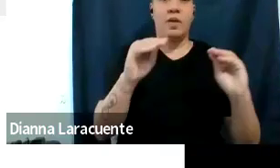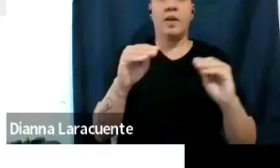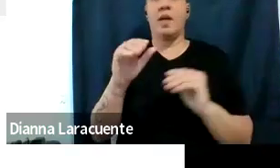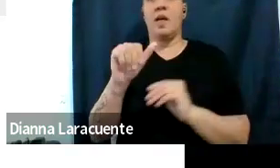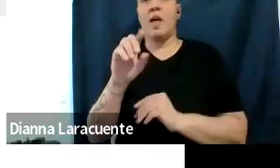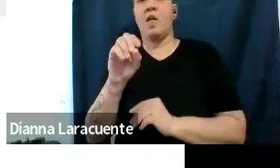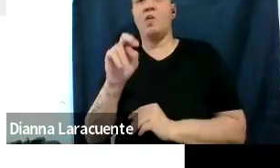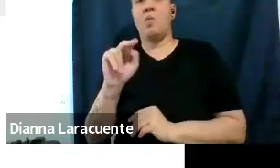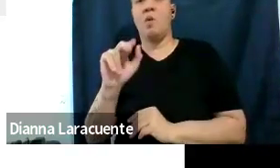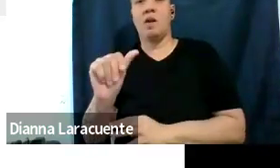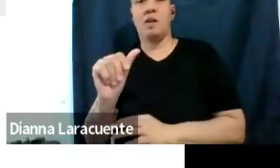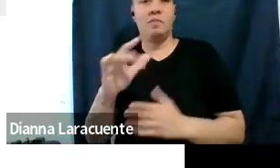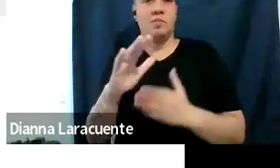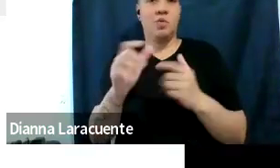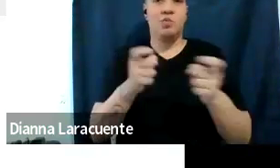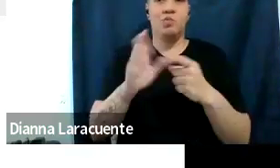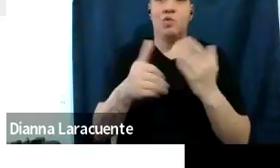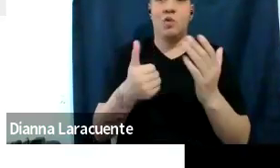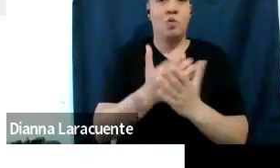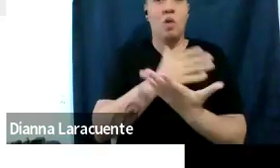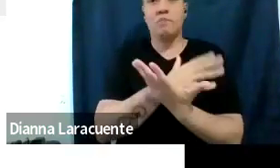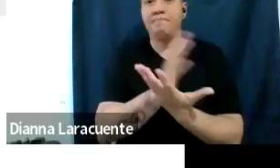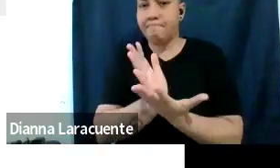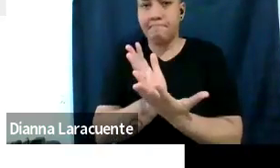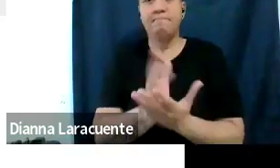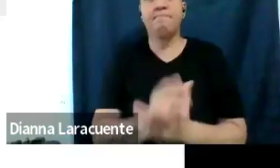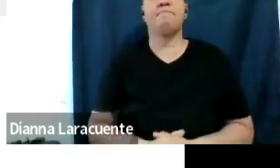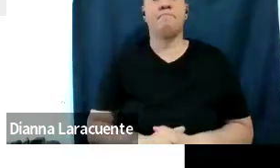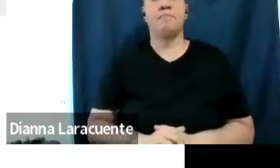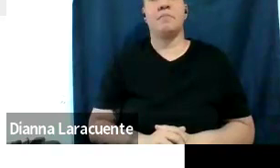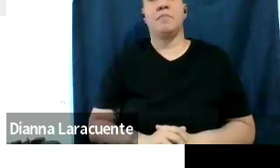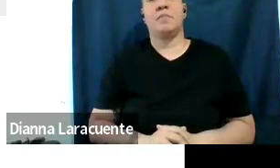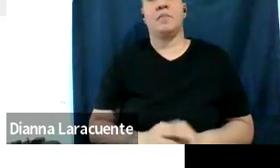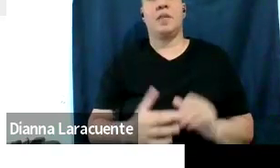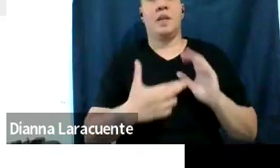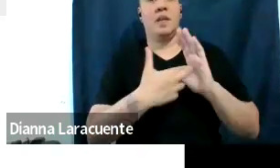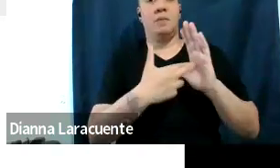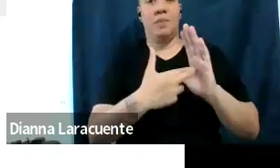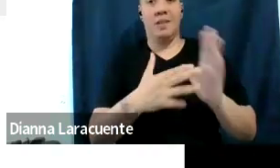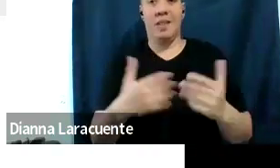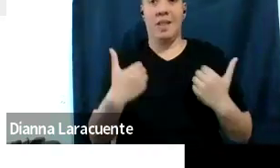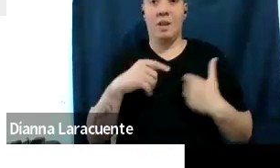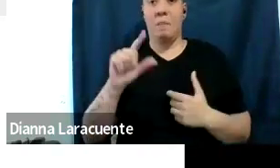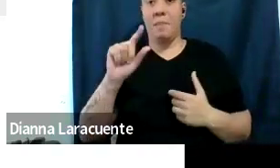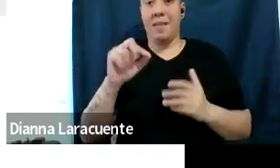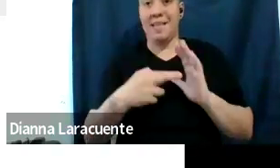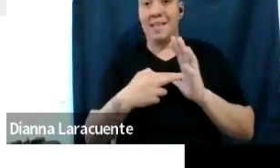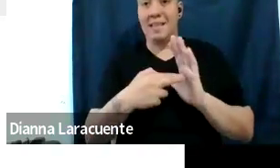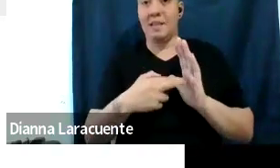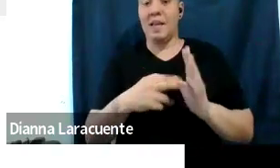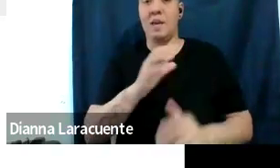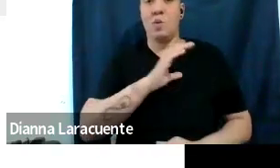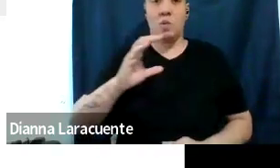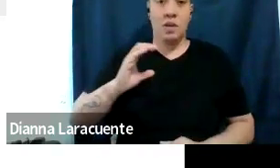aduana, controlar todos los aspectos. Y con representantes, teníamos 20 representantes en el